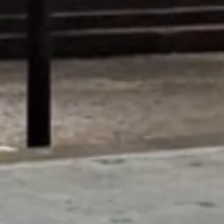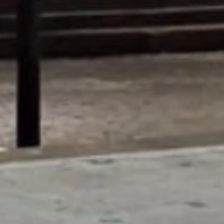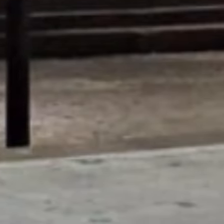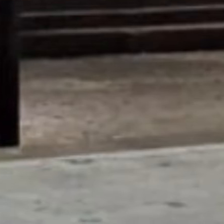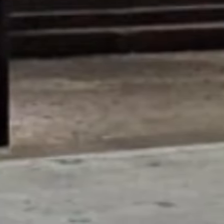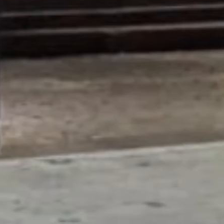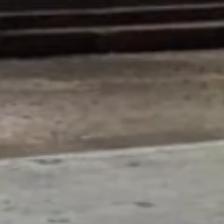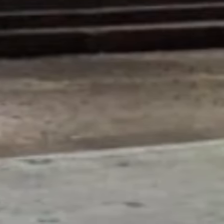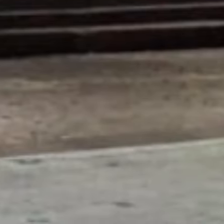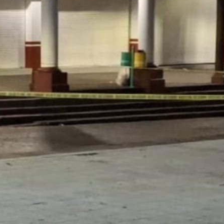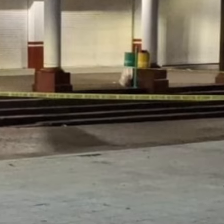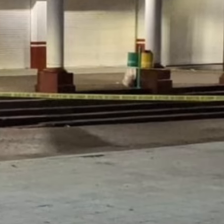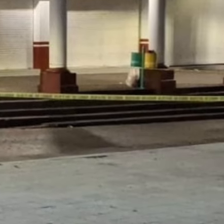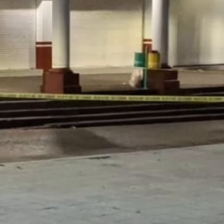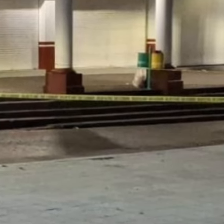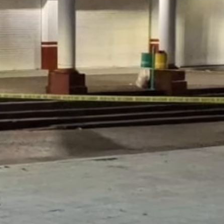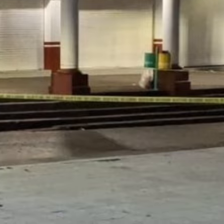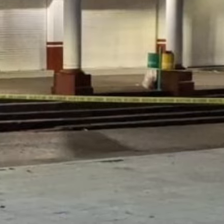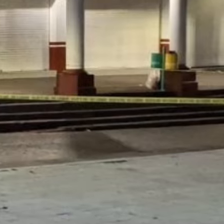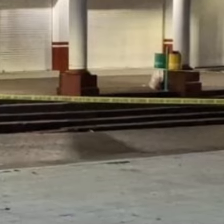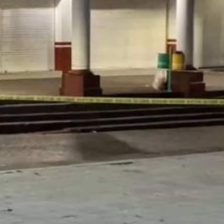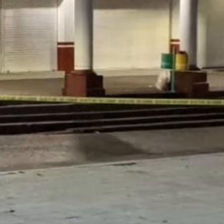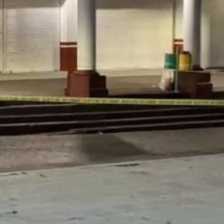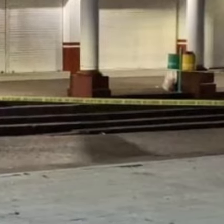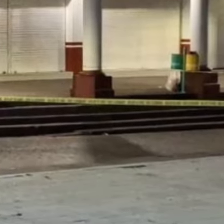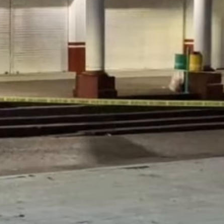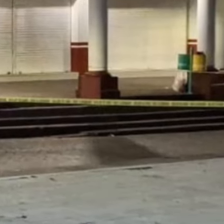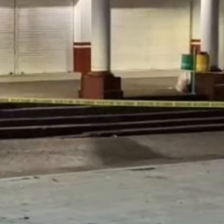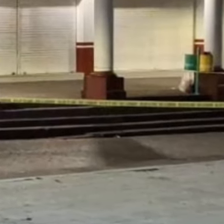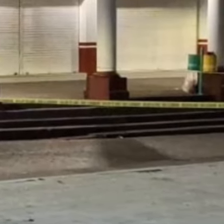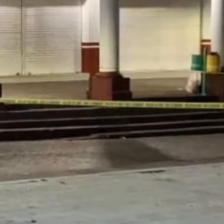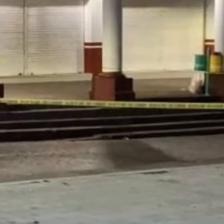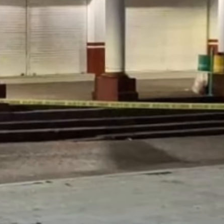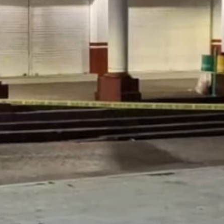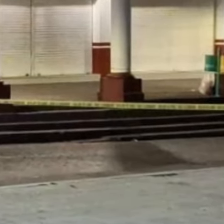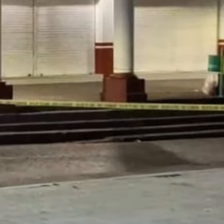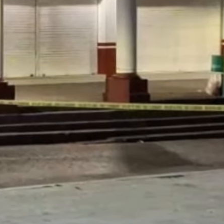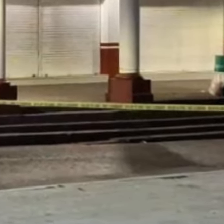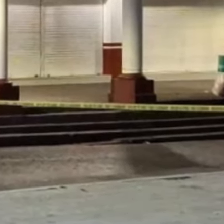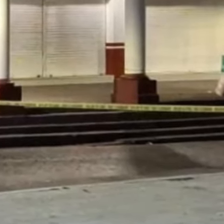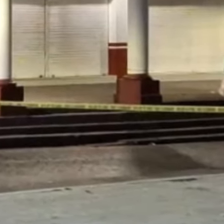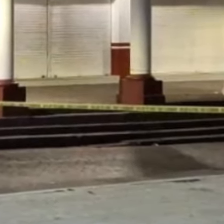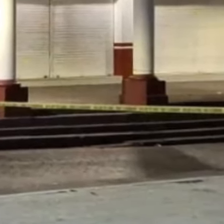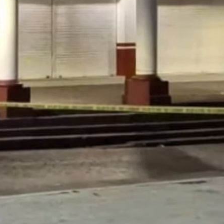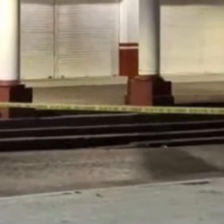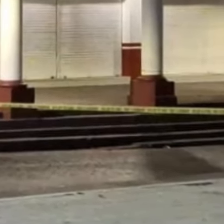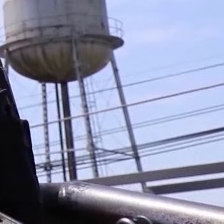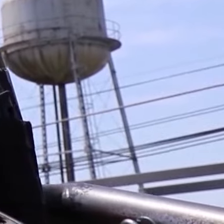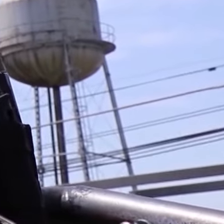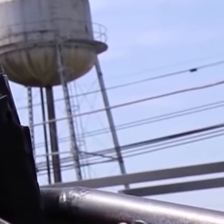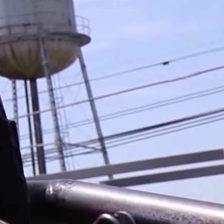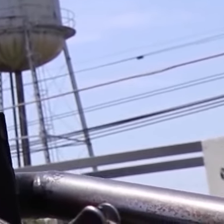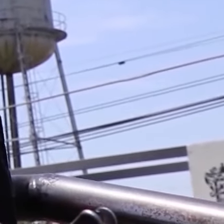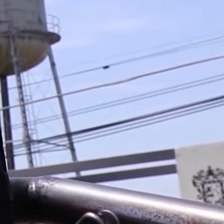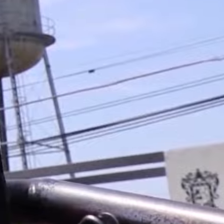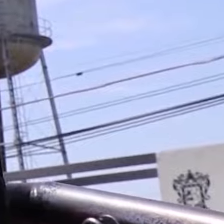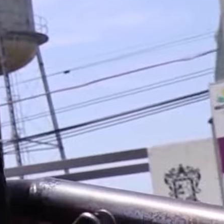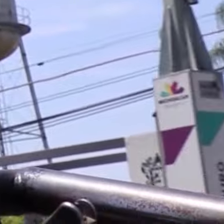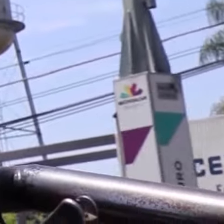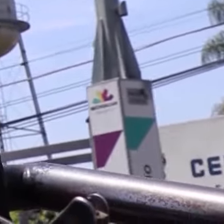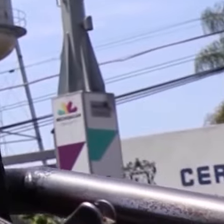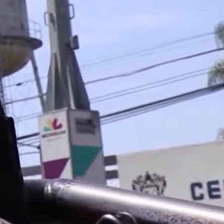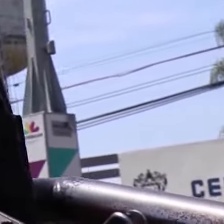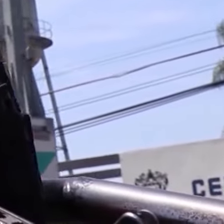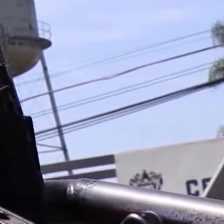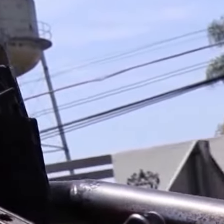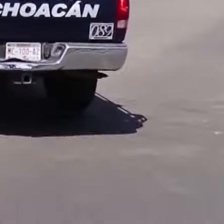para evitar fuga de información y poder dar con el paradero de los responsables para que paguen por el crimen destacó que la seguridad es un